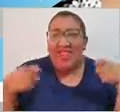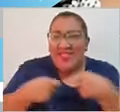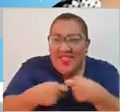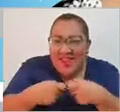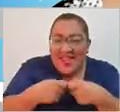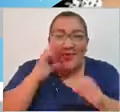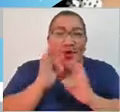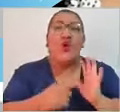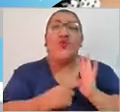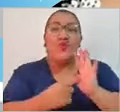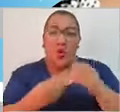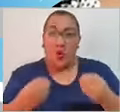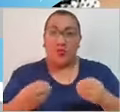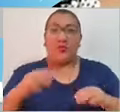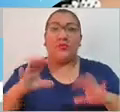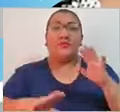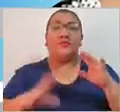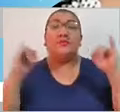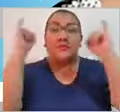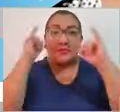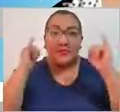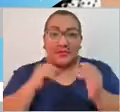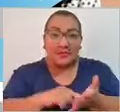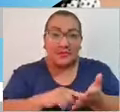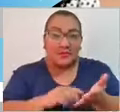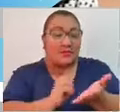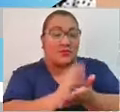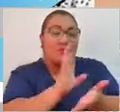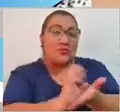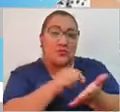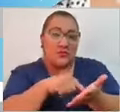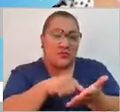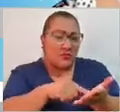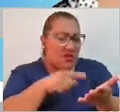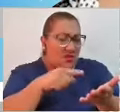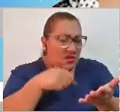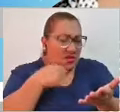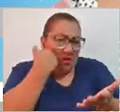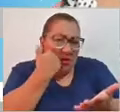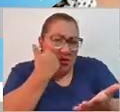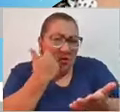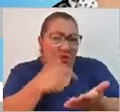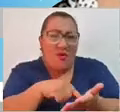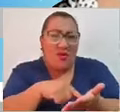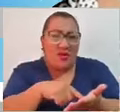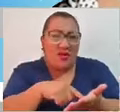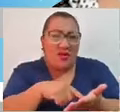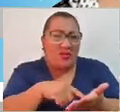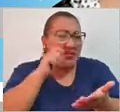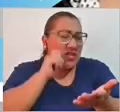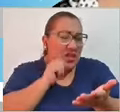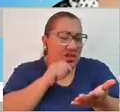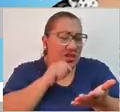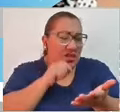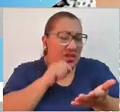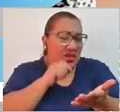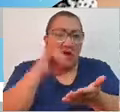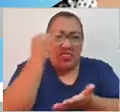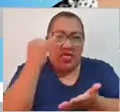por ejemplo, las imágenes con contenido sexual, los emoticones, los stickers,